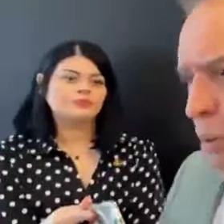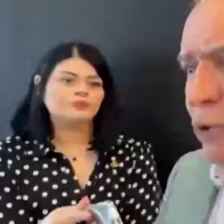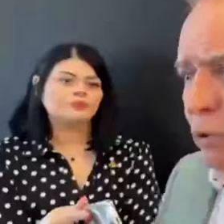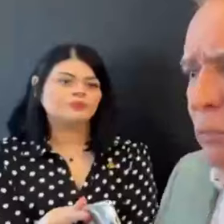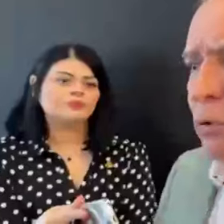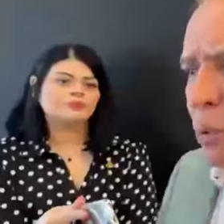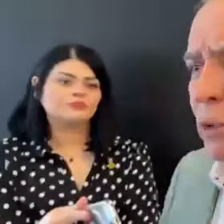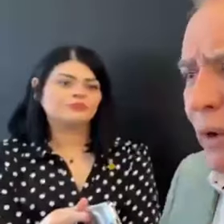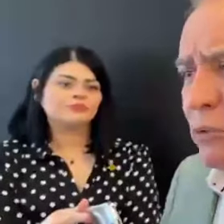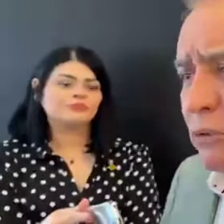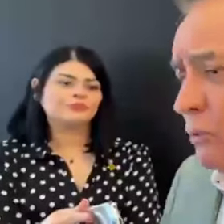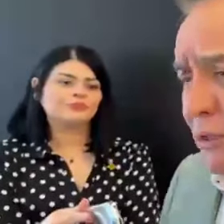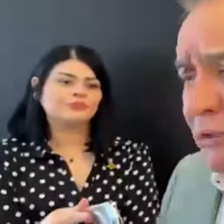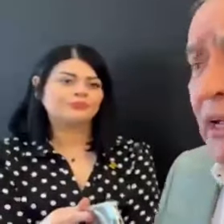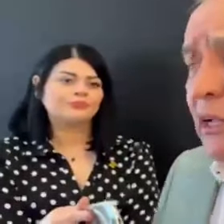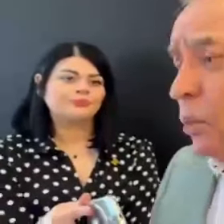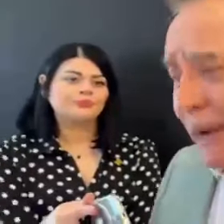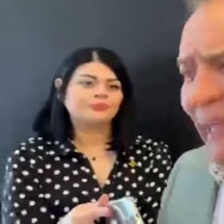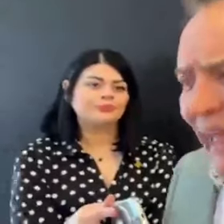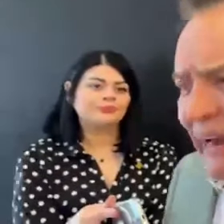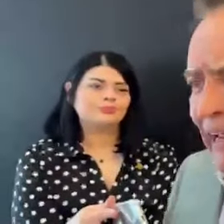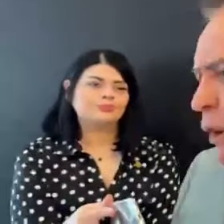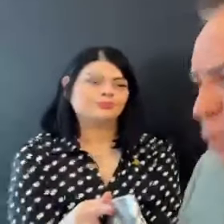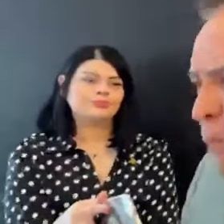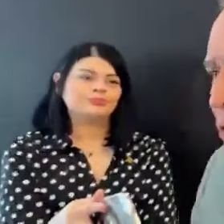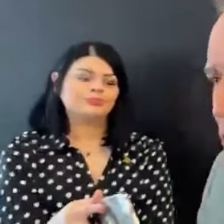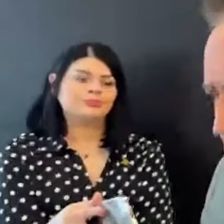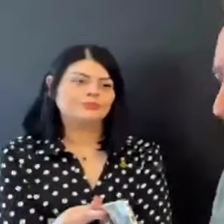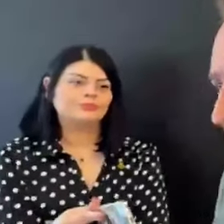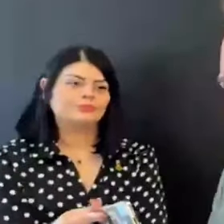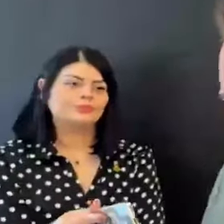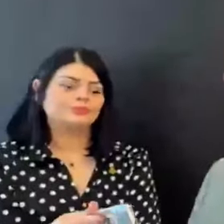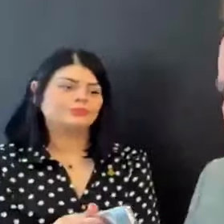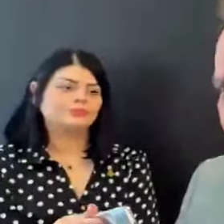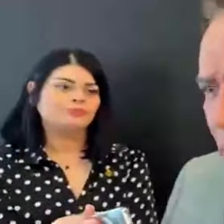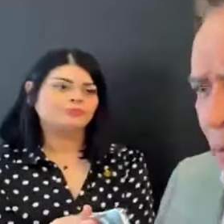país durante los últimos 4 años? Entonces, no hay tal la ocupación